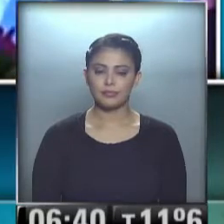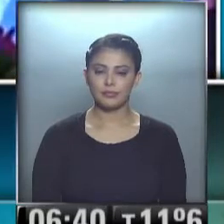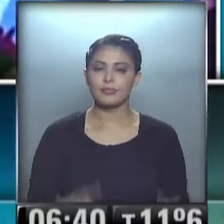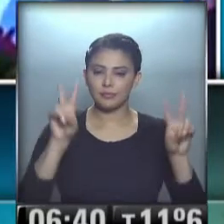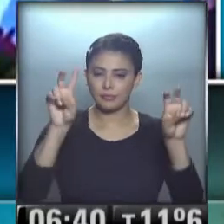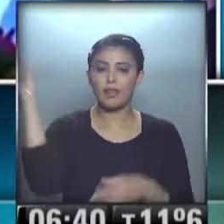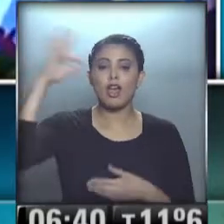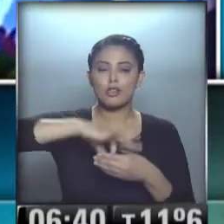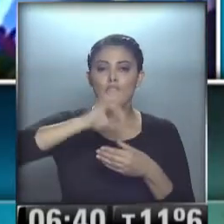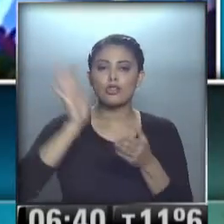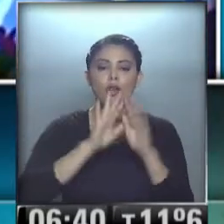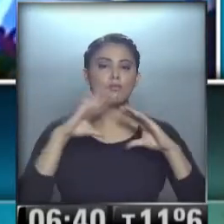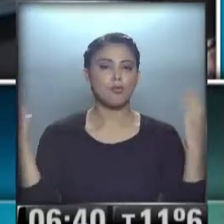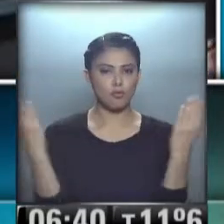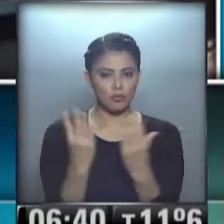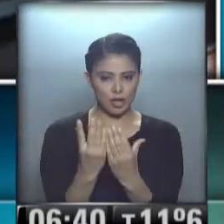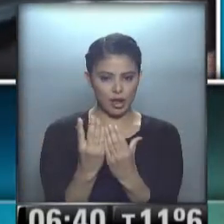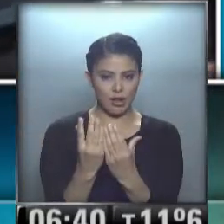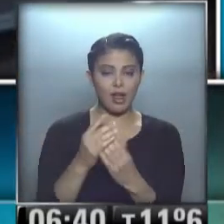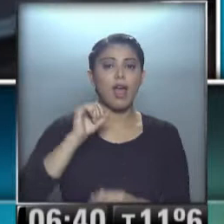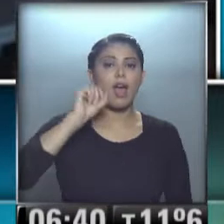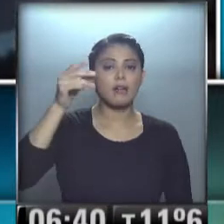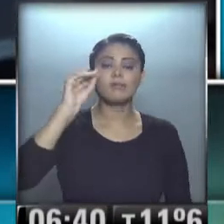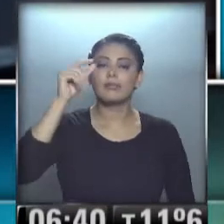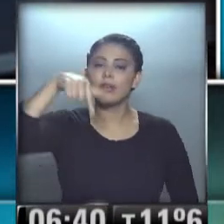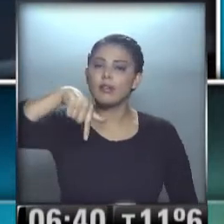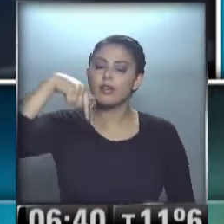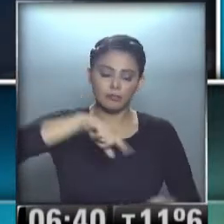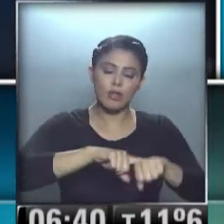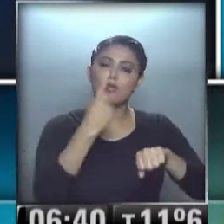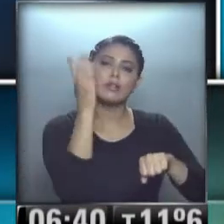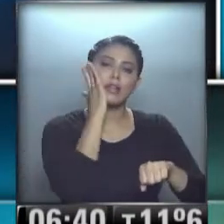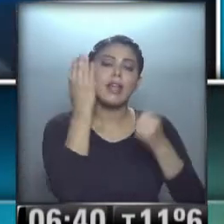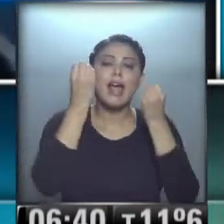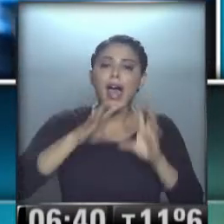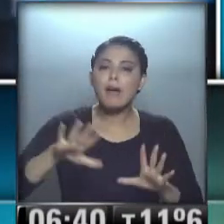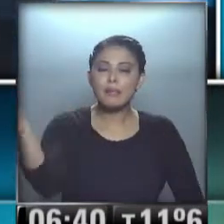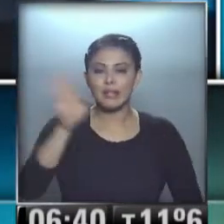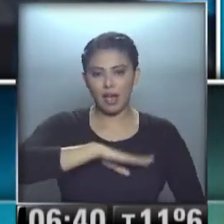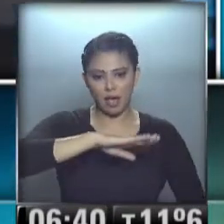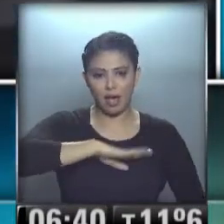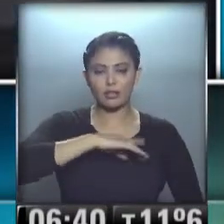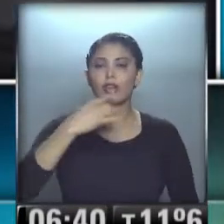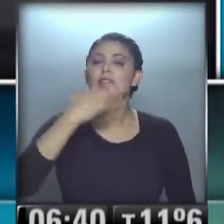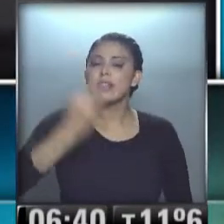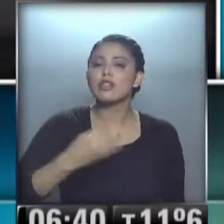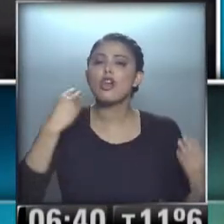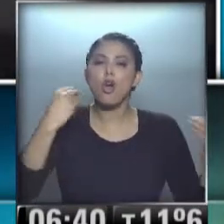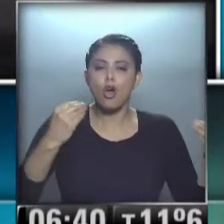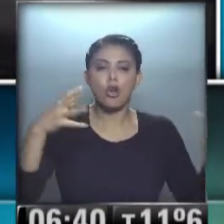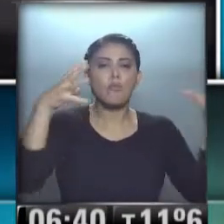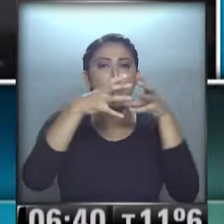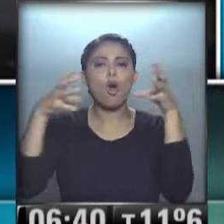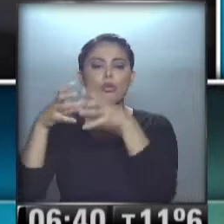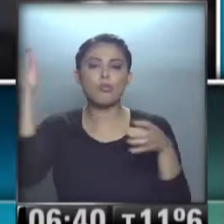El sorteo del Mundial en Costa dos Aguipe se realizará desde las 13, la ceremonia que determinará cómo quedarán conformados los grupos